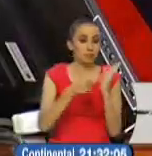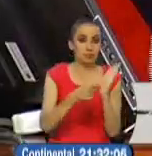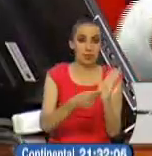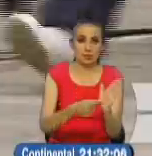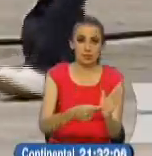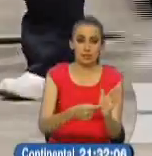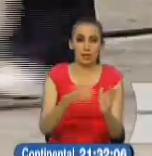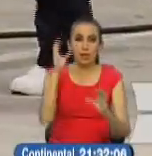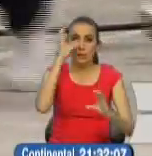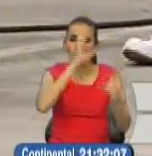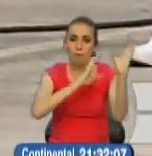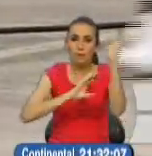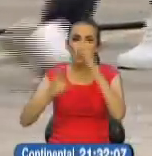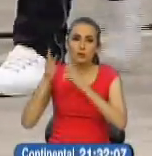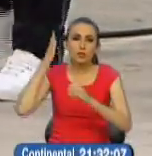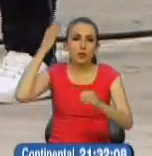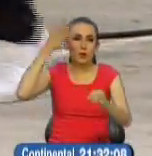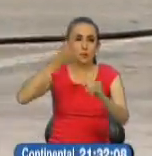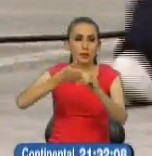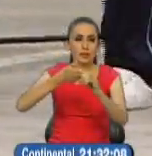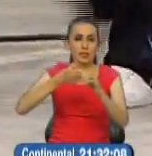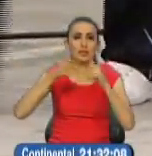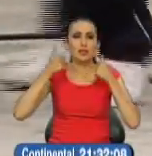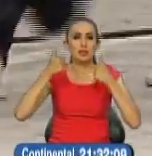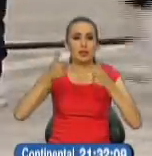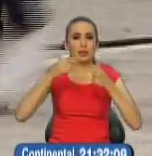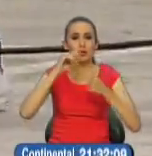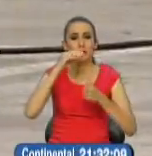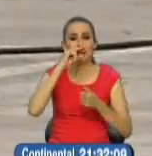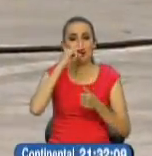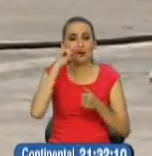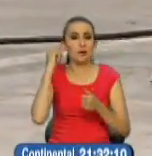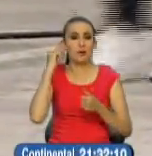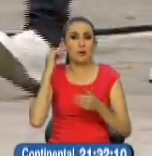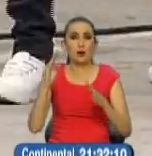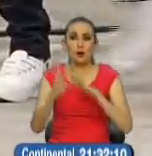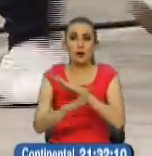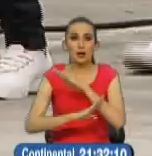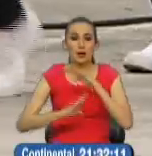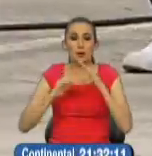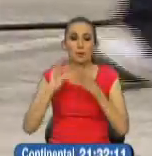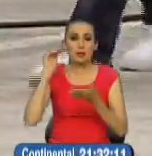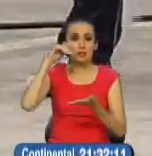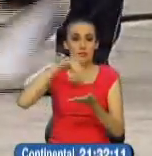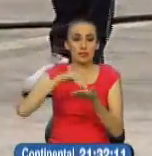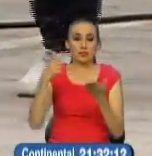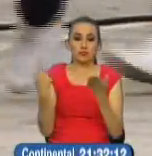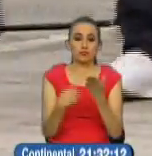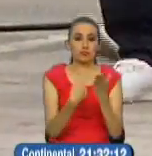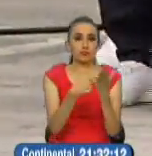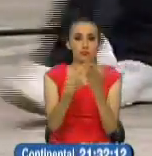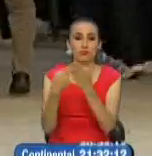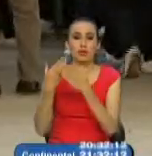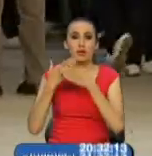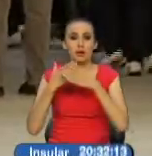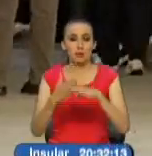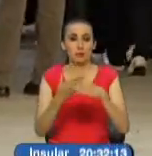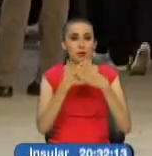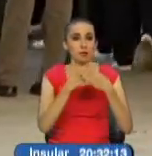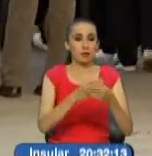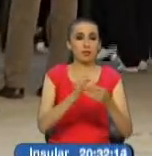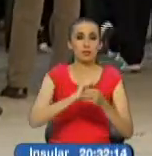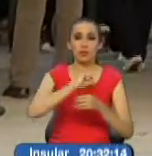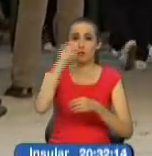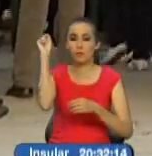ley busca como objetivo principal el bienestar de los menores. En base a esto, el centro del debate es la protección de ellos como sujeto